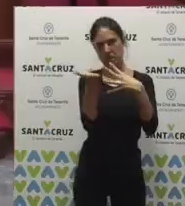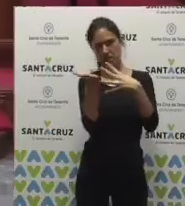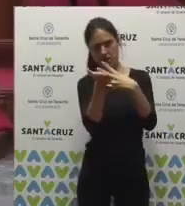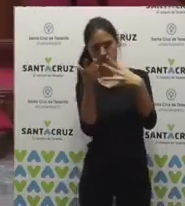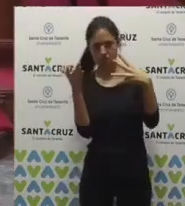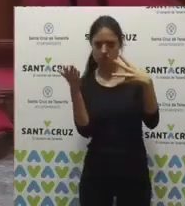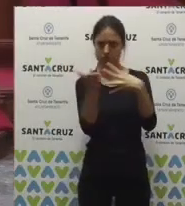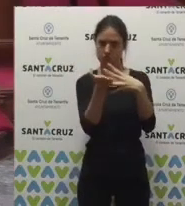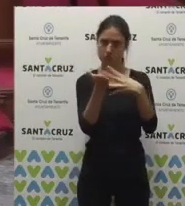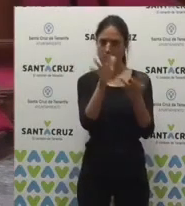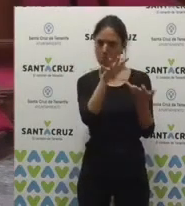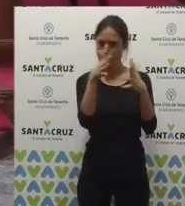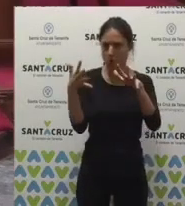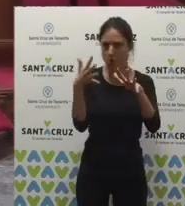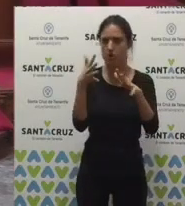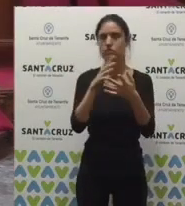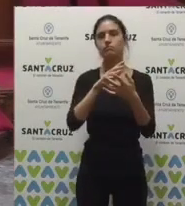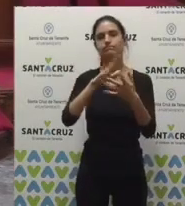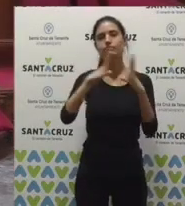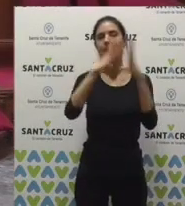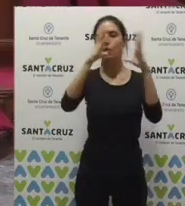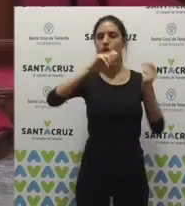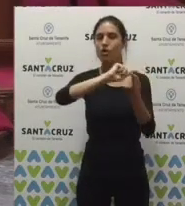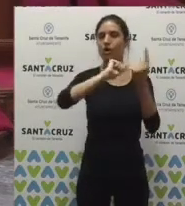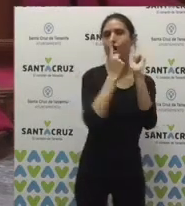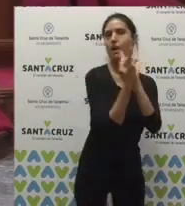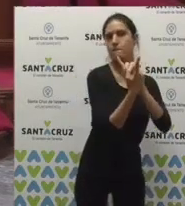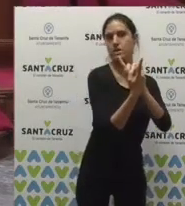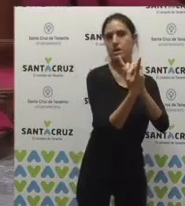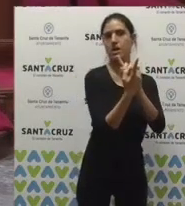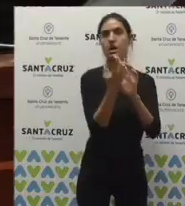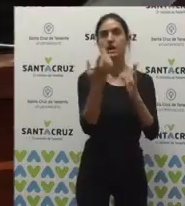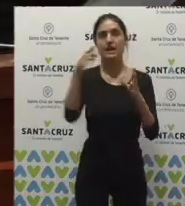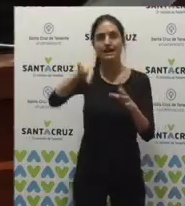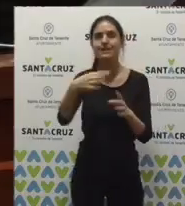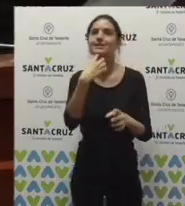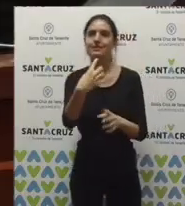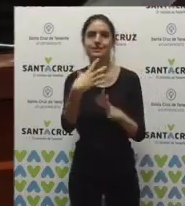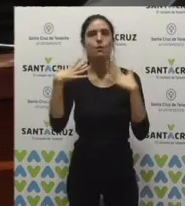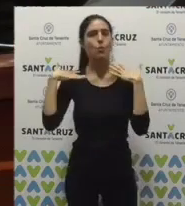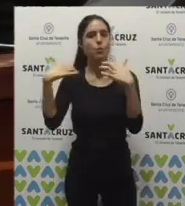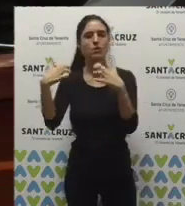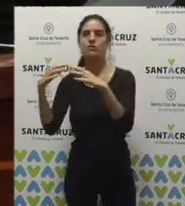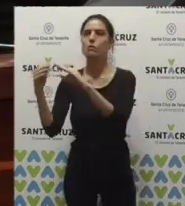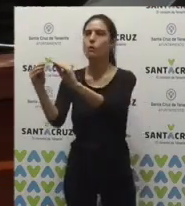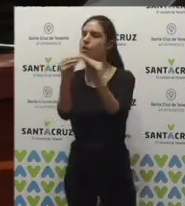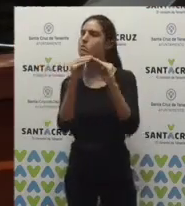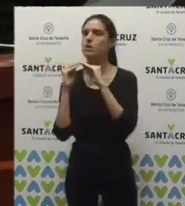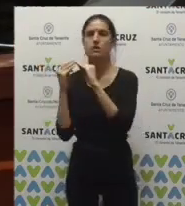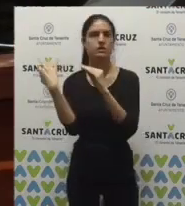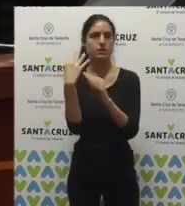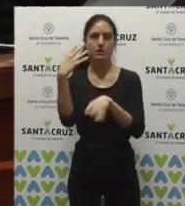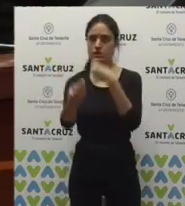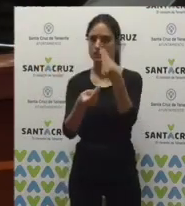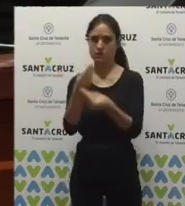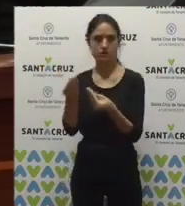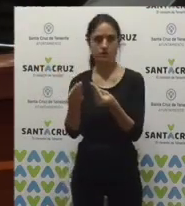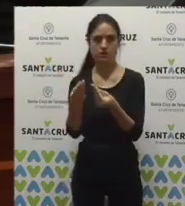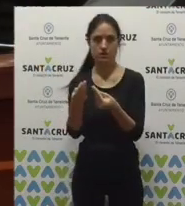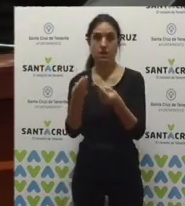se modifica el acuerdo y vuelva a ser por unanimidad la celebración de un pleno y no se celebra